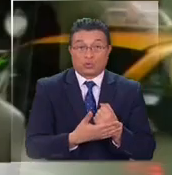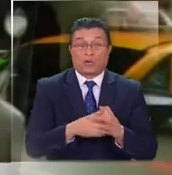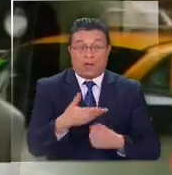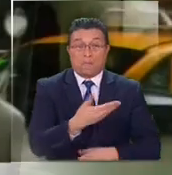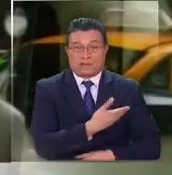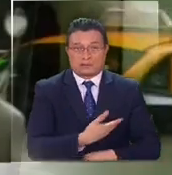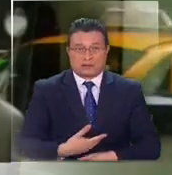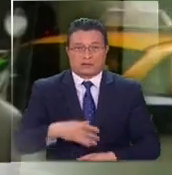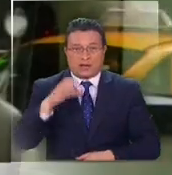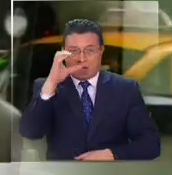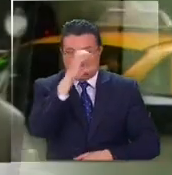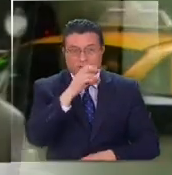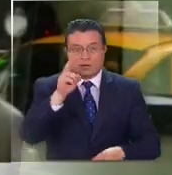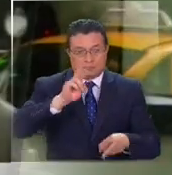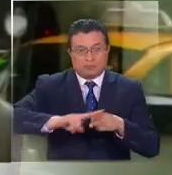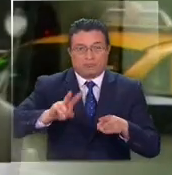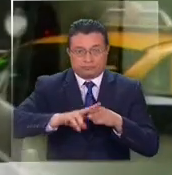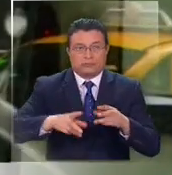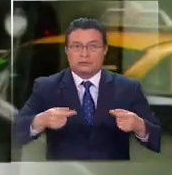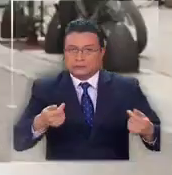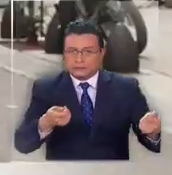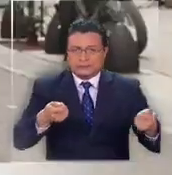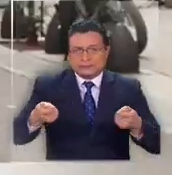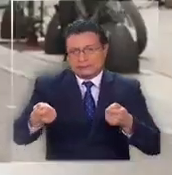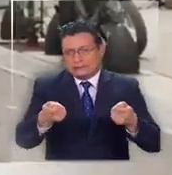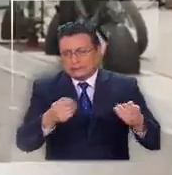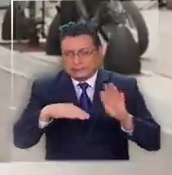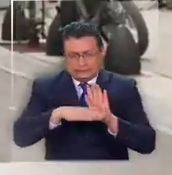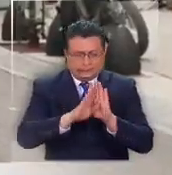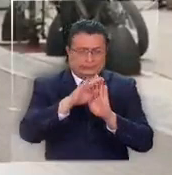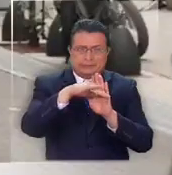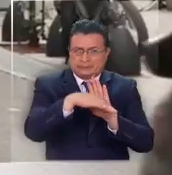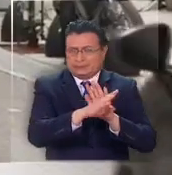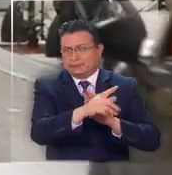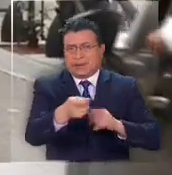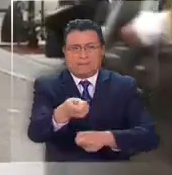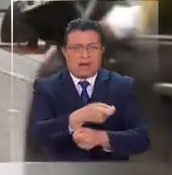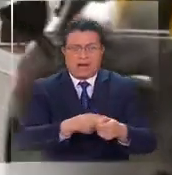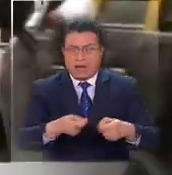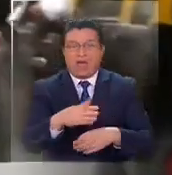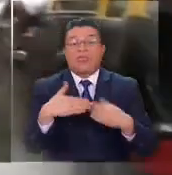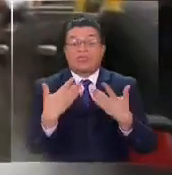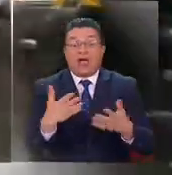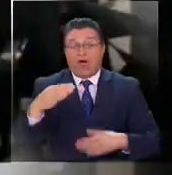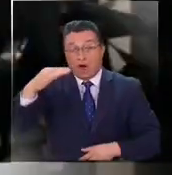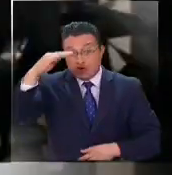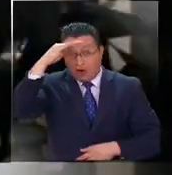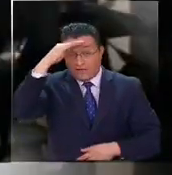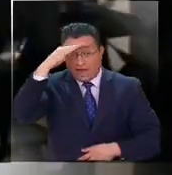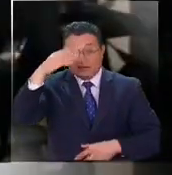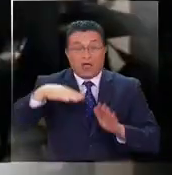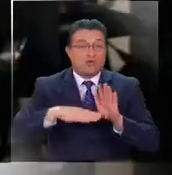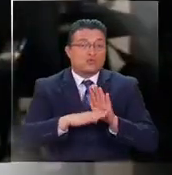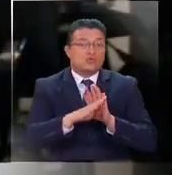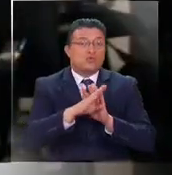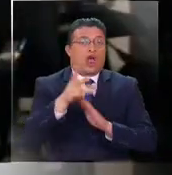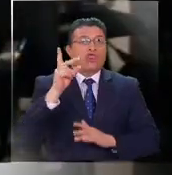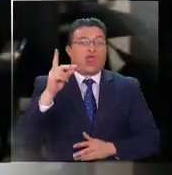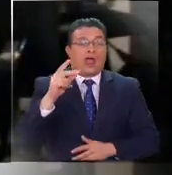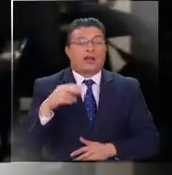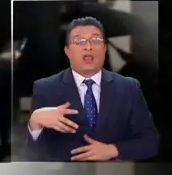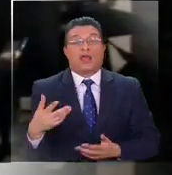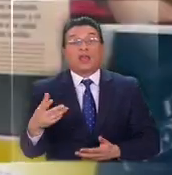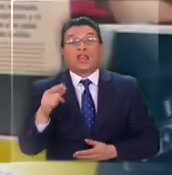hacer frente a las turbulencias en los mercados y dar una señal de confianza en un contexto de subida del dólar y una inflación de